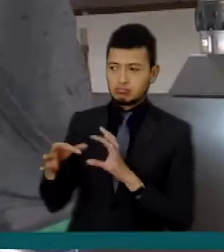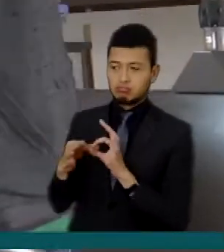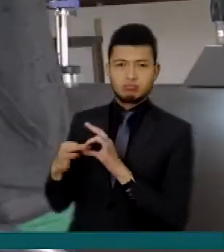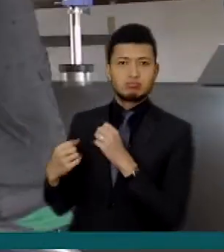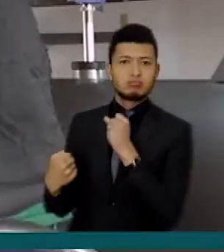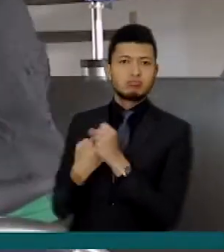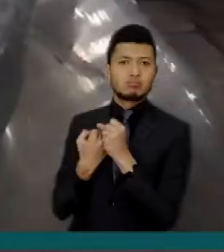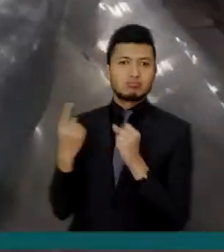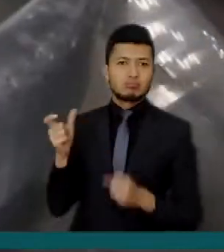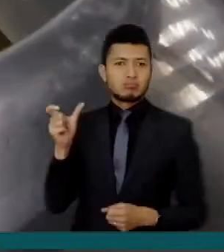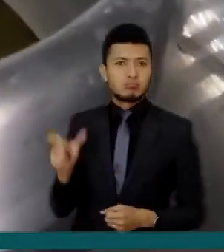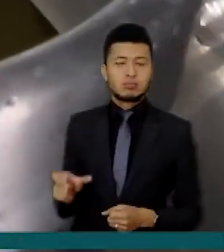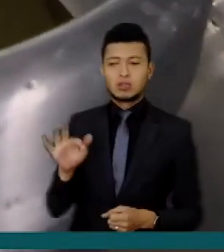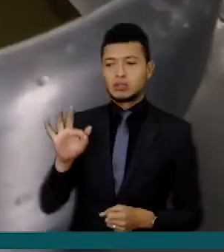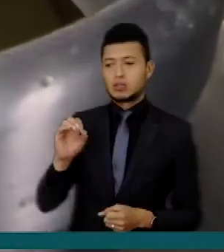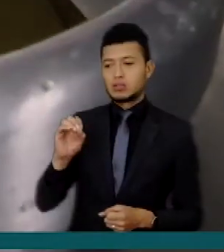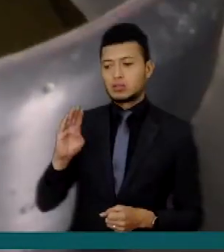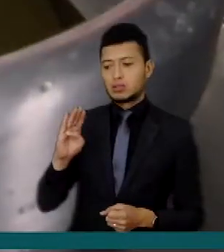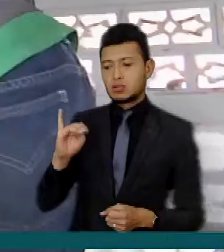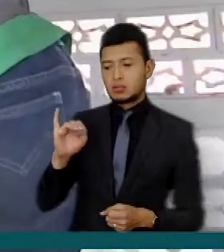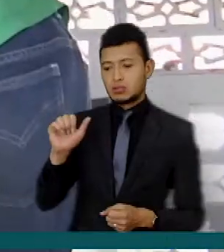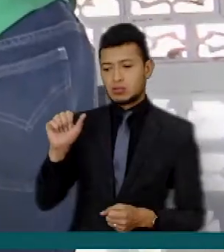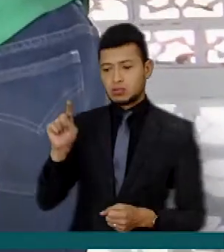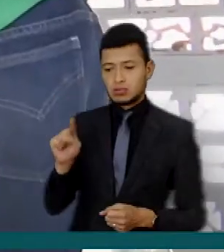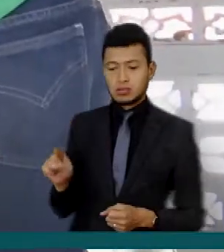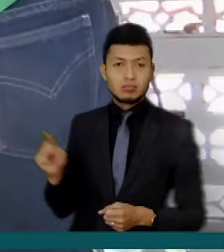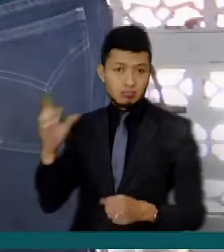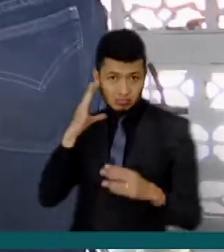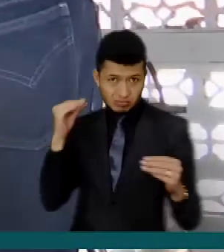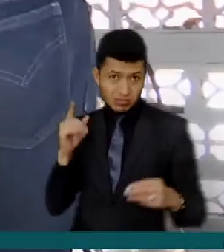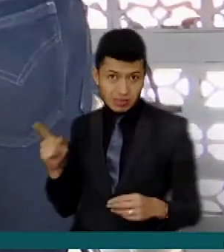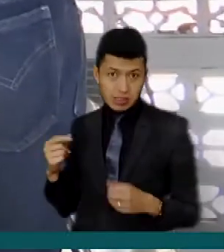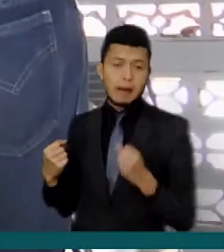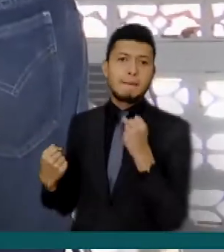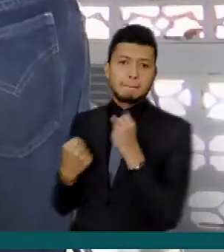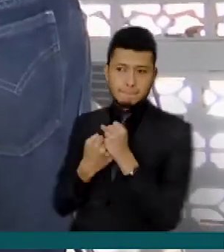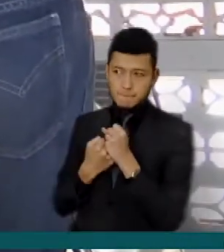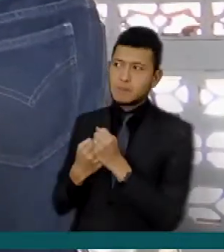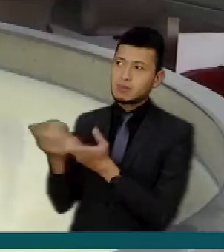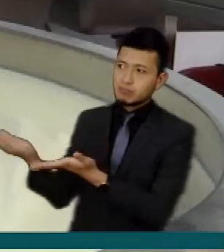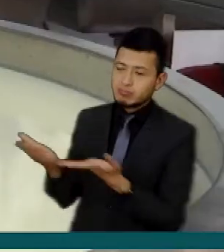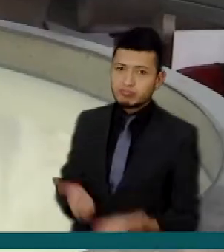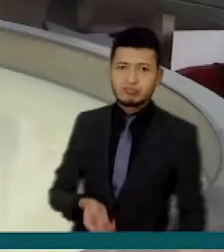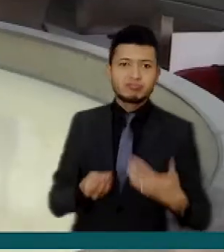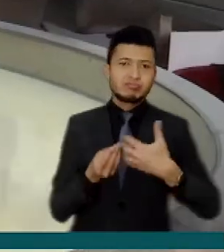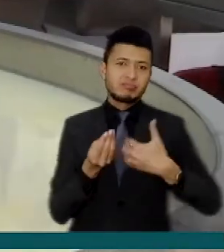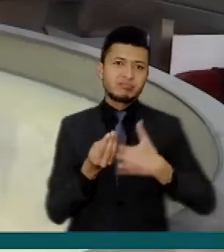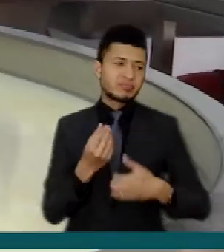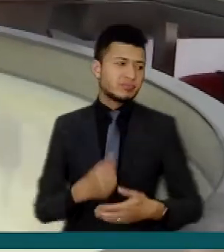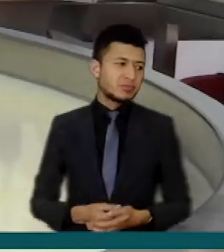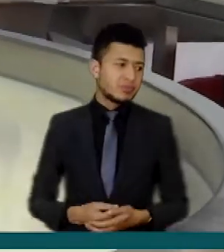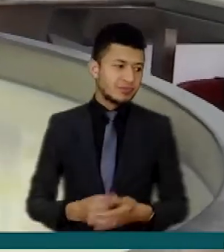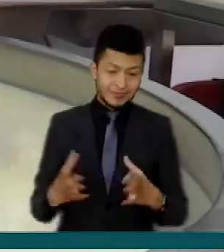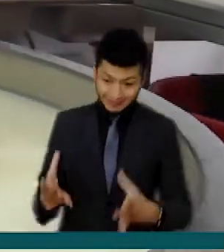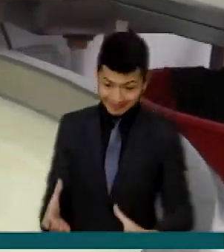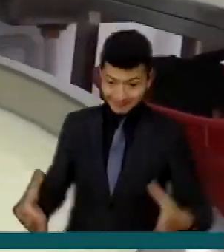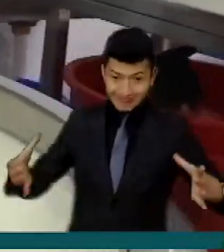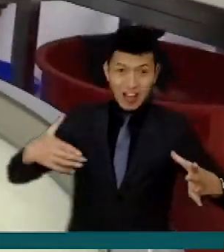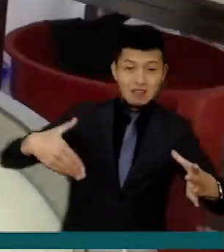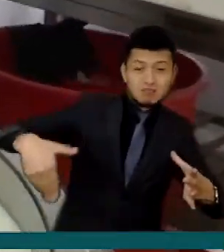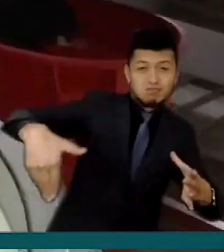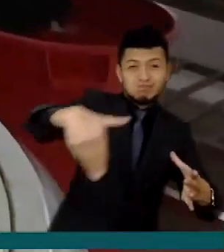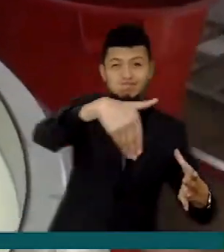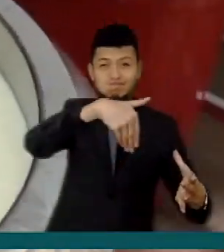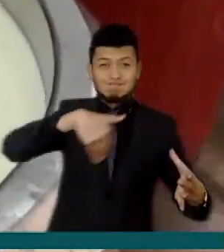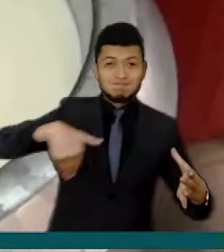de Tobías, el holandés. Se logró tener la maquinaria. Esta tina mezcladora es la